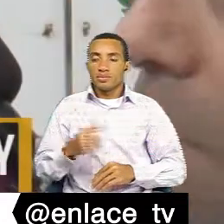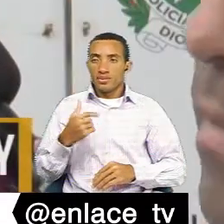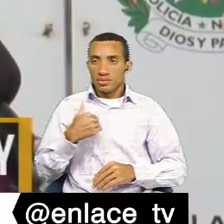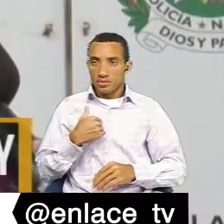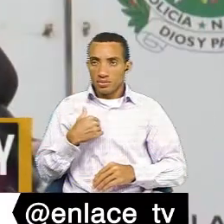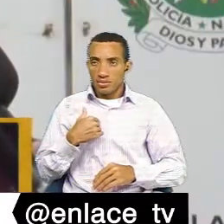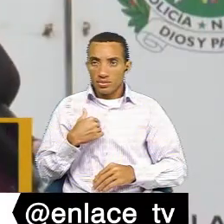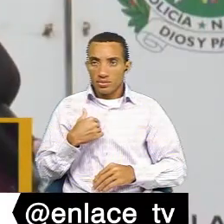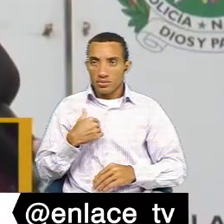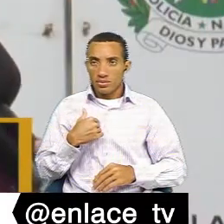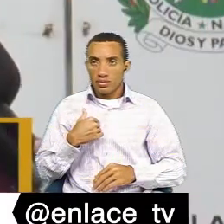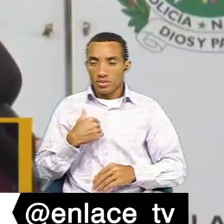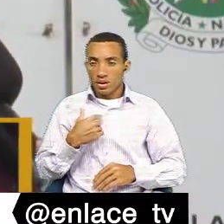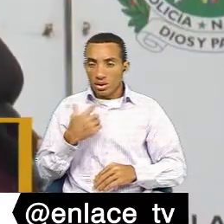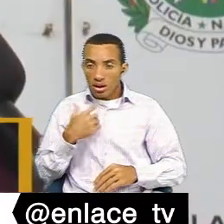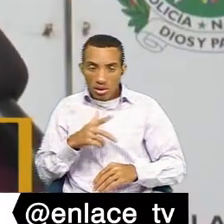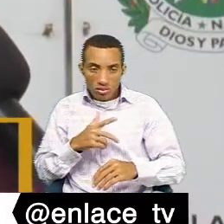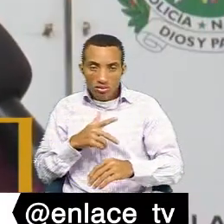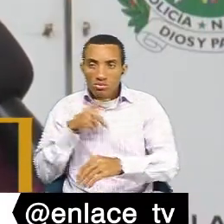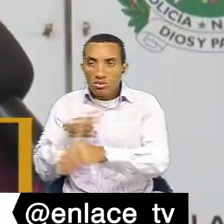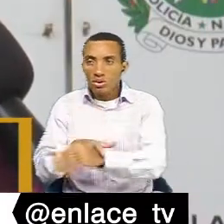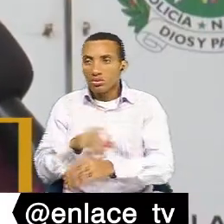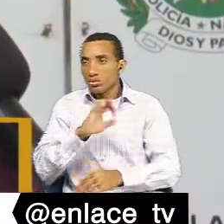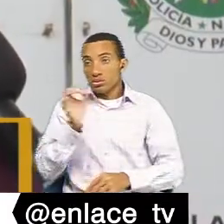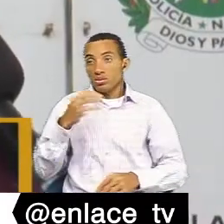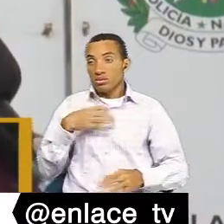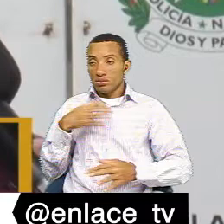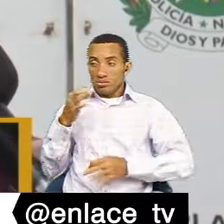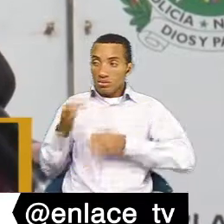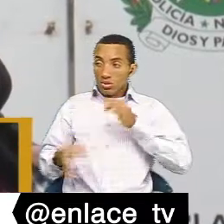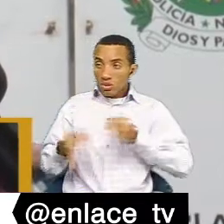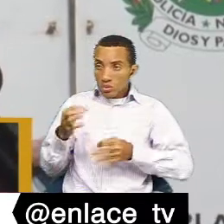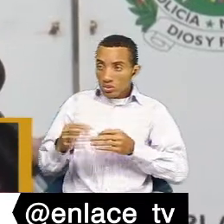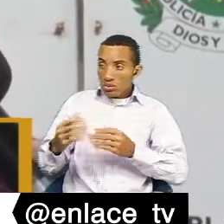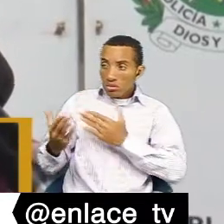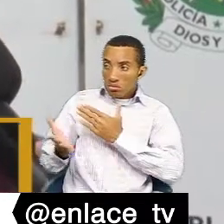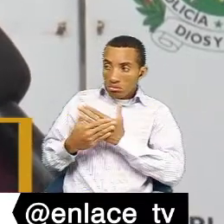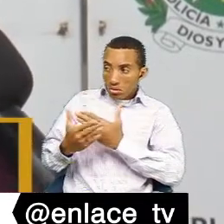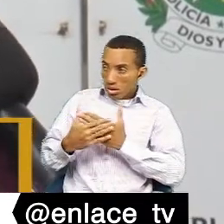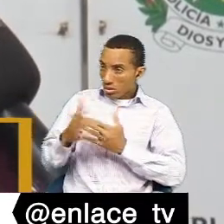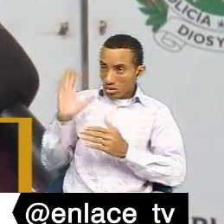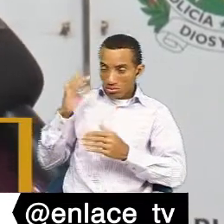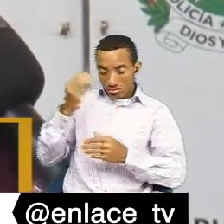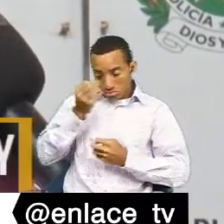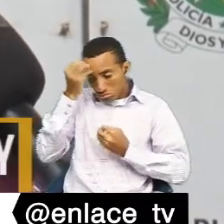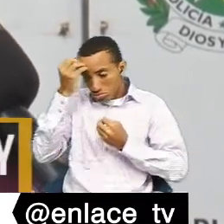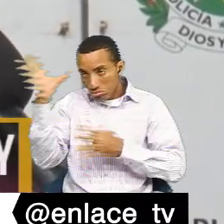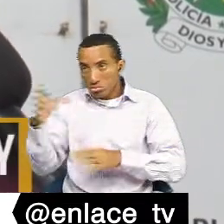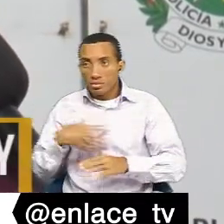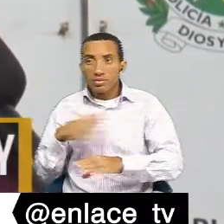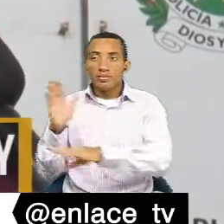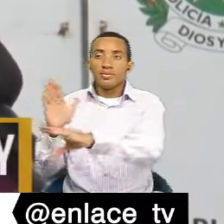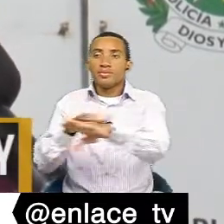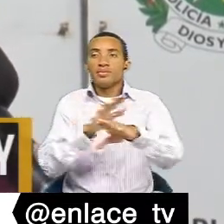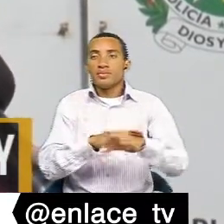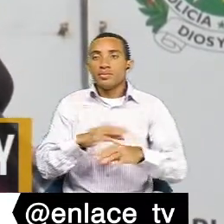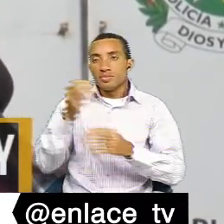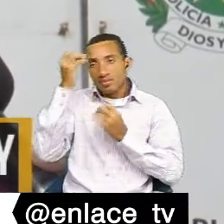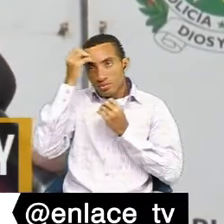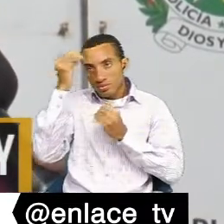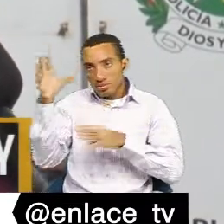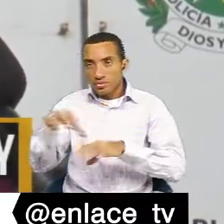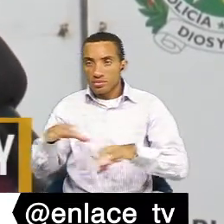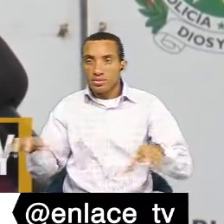actuado con orden judicial, hemos actuado con propósitos judiciales y con el debido respeto a todas las